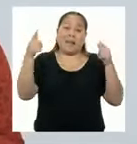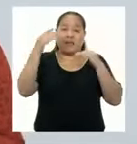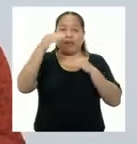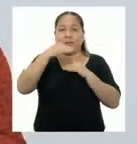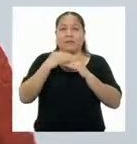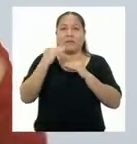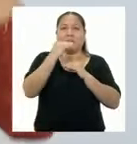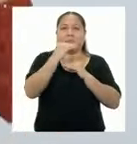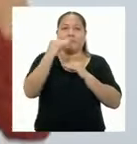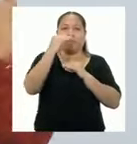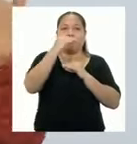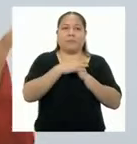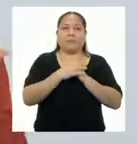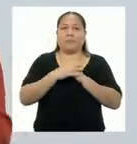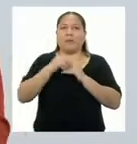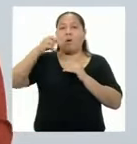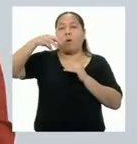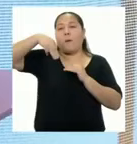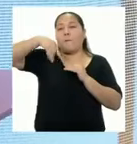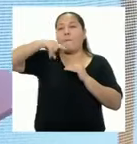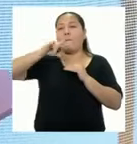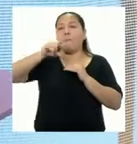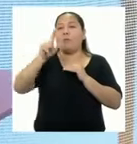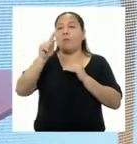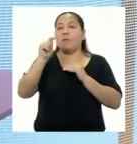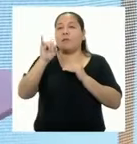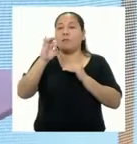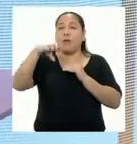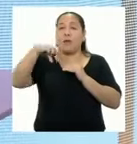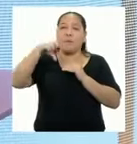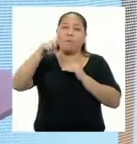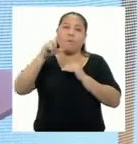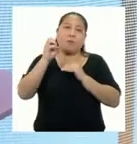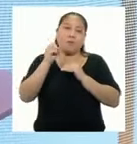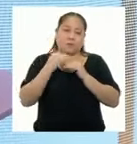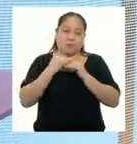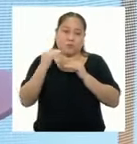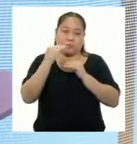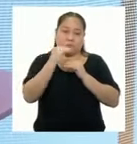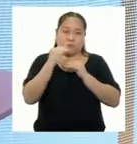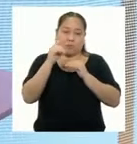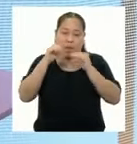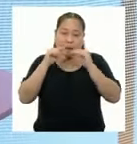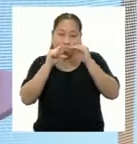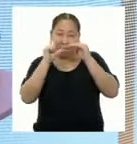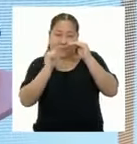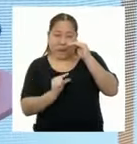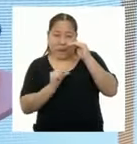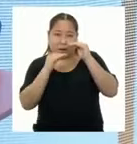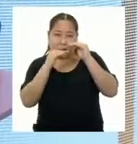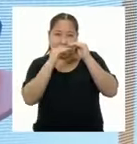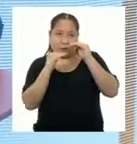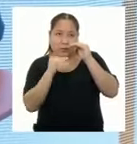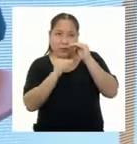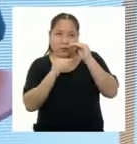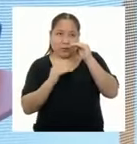lo tanto son múltiplos. Entonces, las unidades más pequeñas